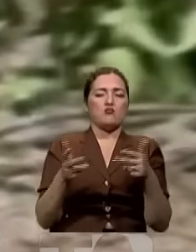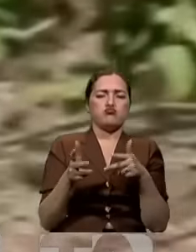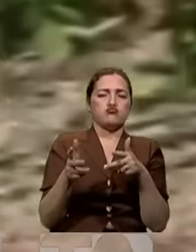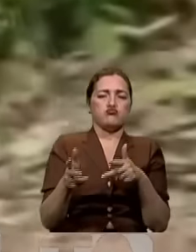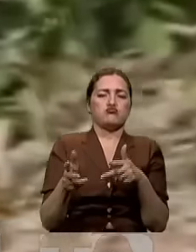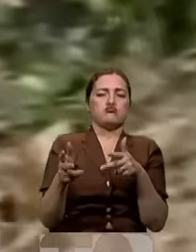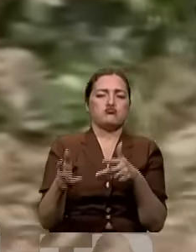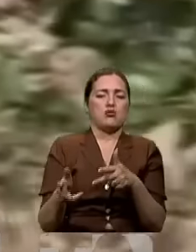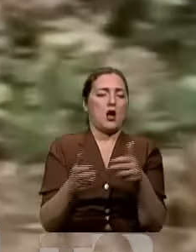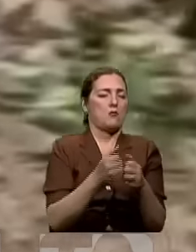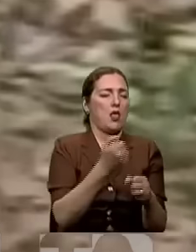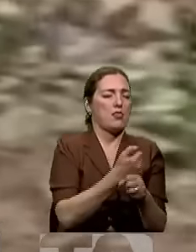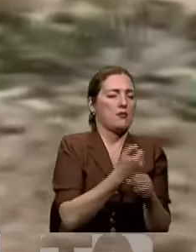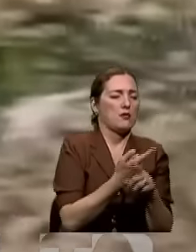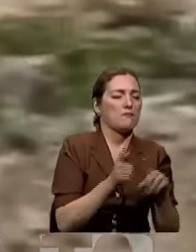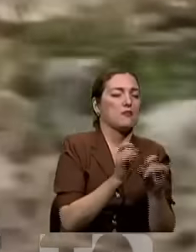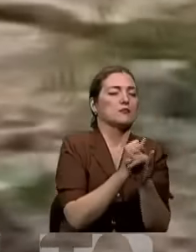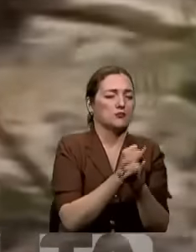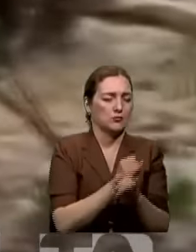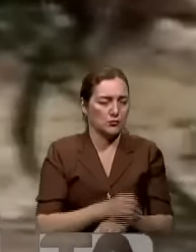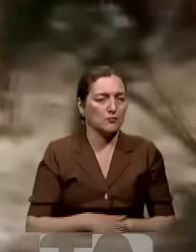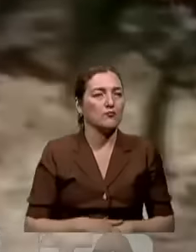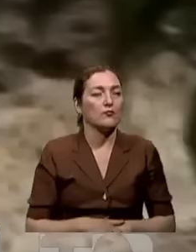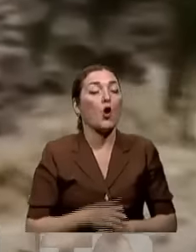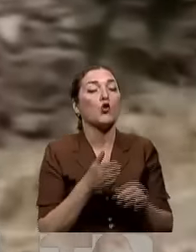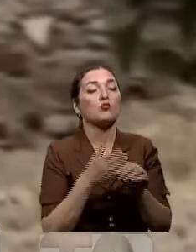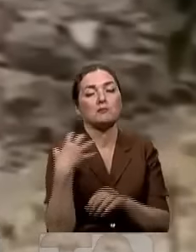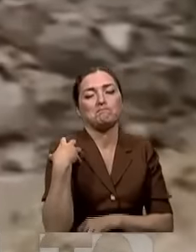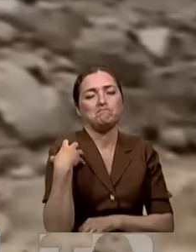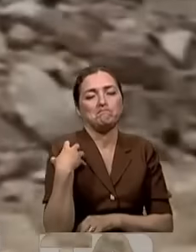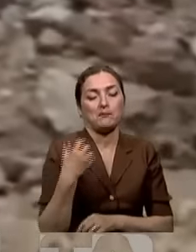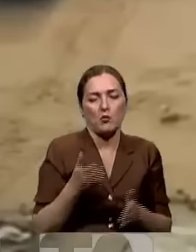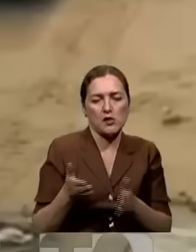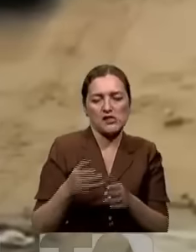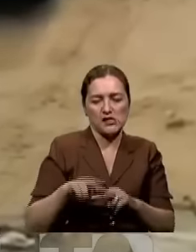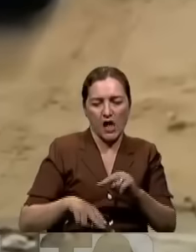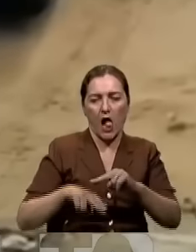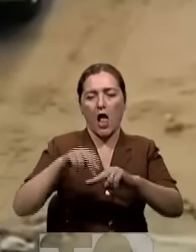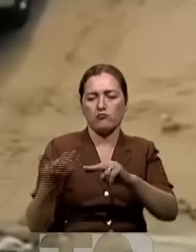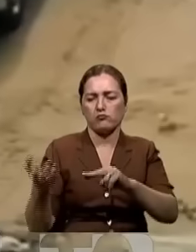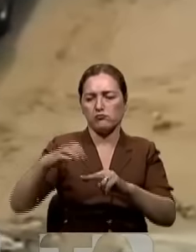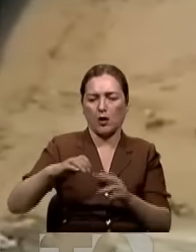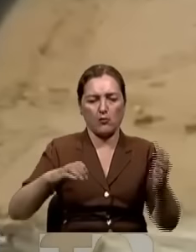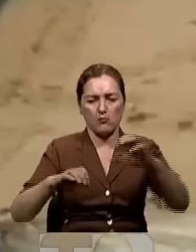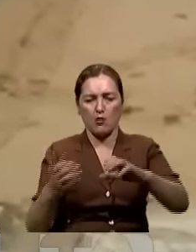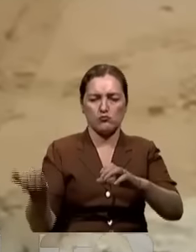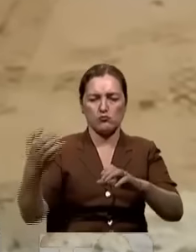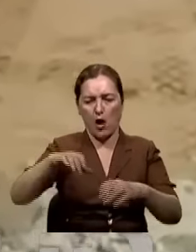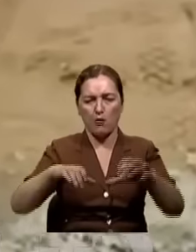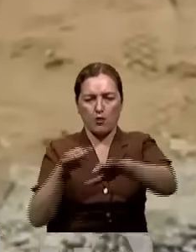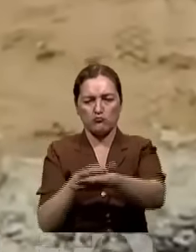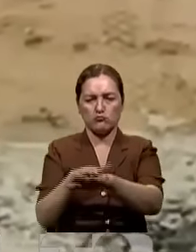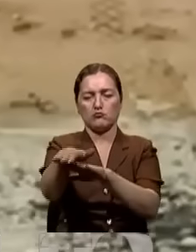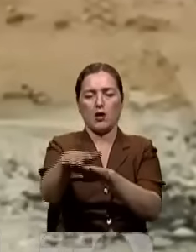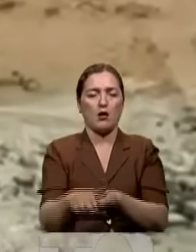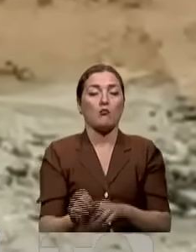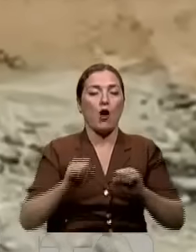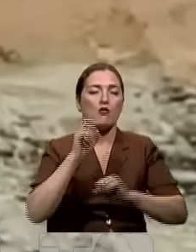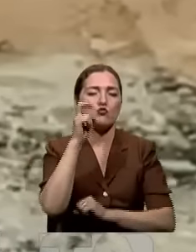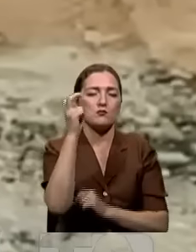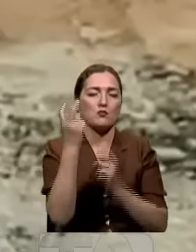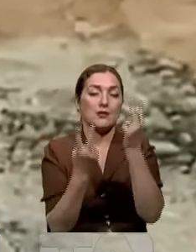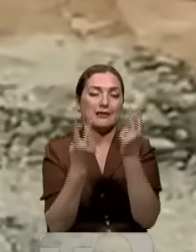se utilizó maquinarias de distintas instituciones con el fin de garantizar la conectividad vial y que así propios y extraños puedan visitar la